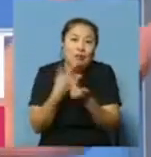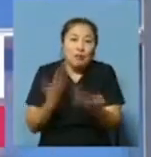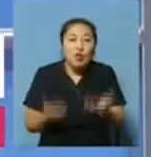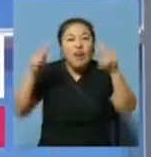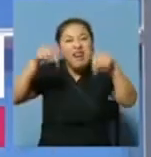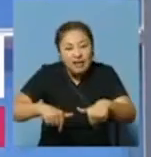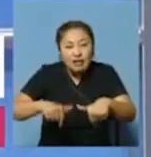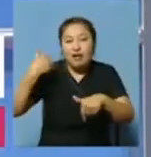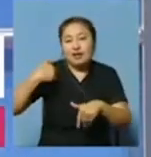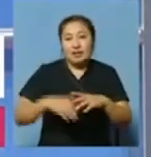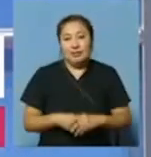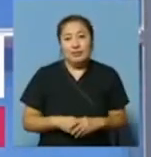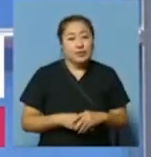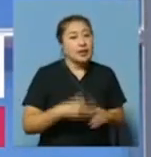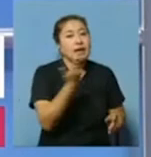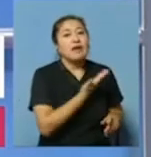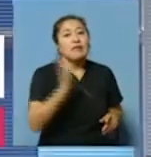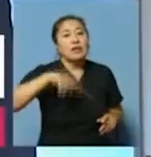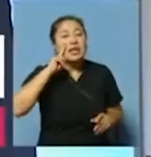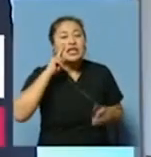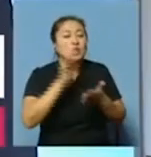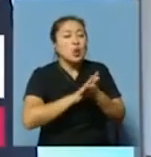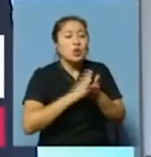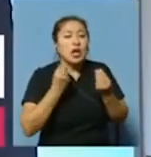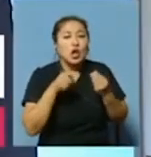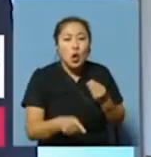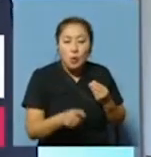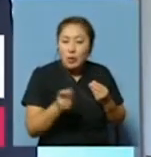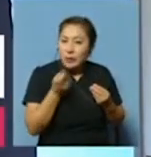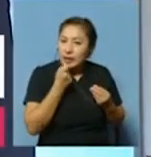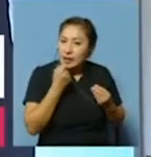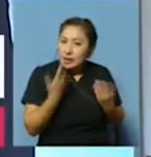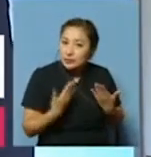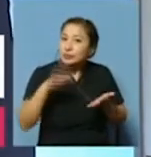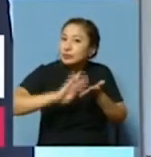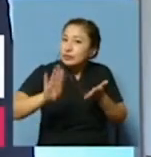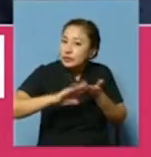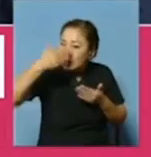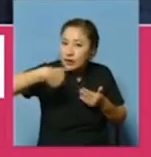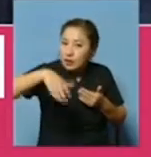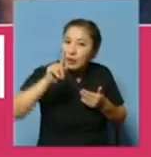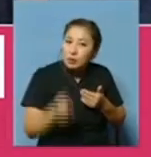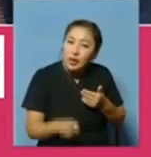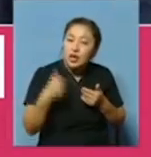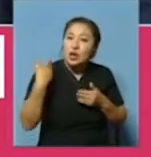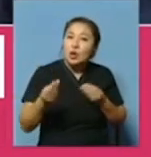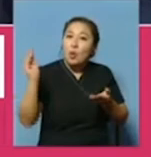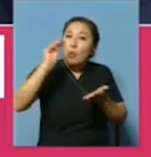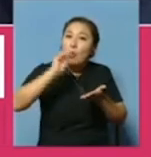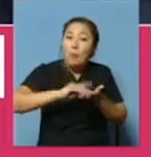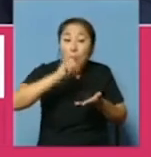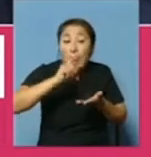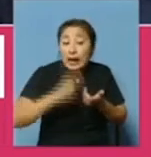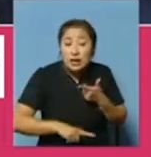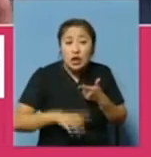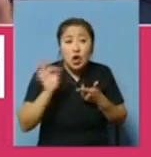le pasa a la argentina qué pasa con el fm y cómo se va a solucionar lo que será la deuda que va a continuar con macri o la